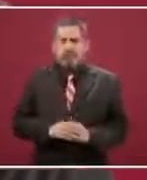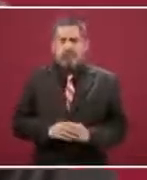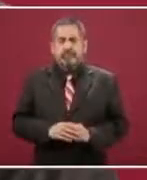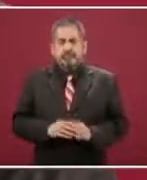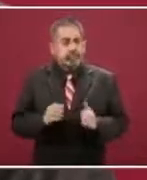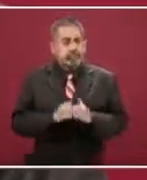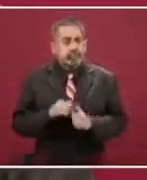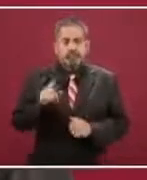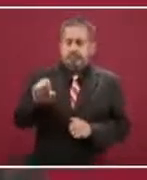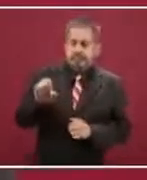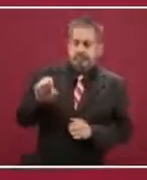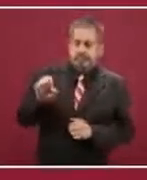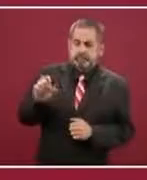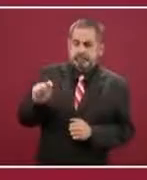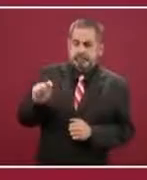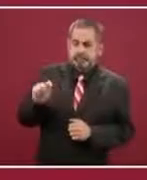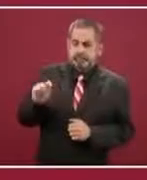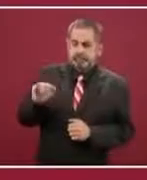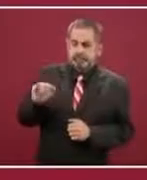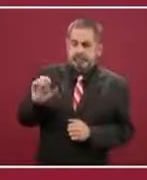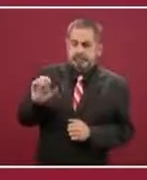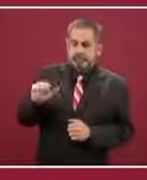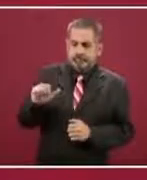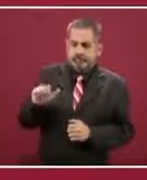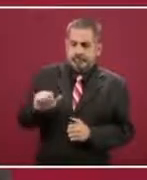con ética,